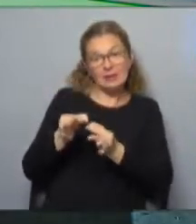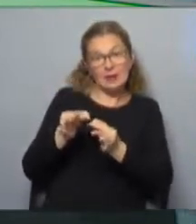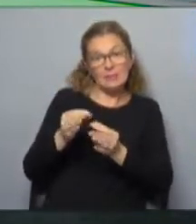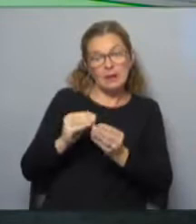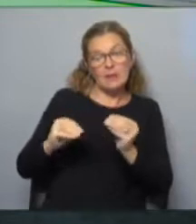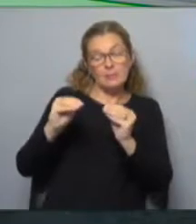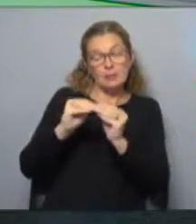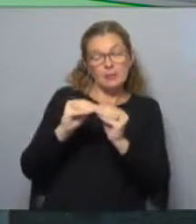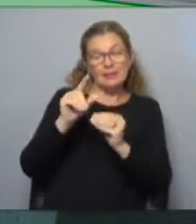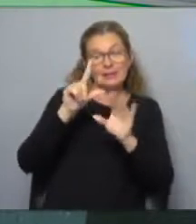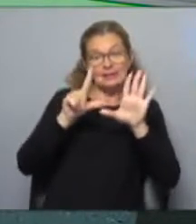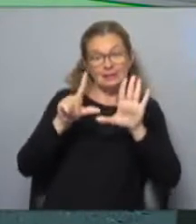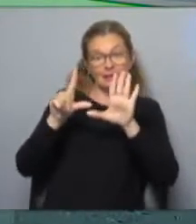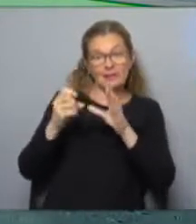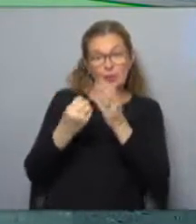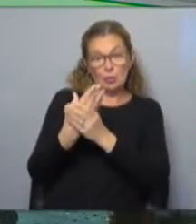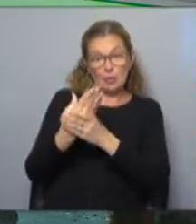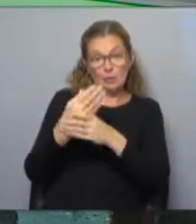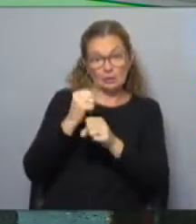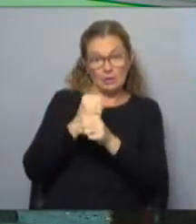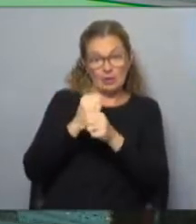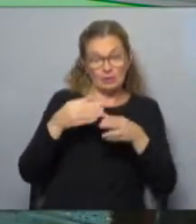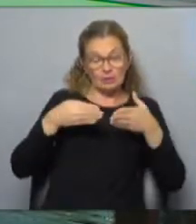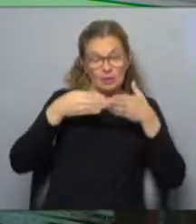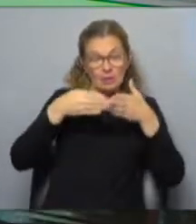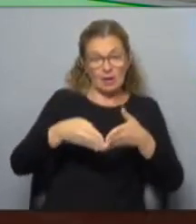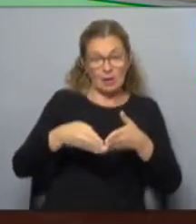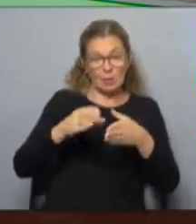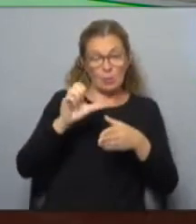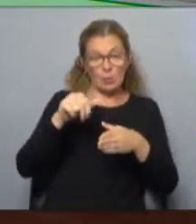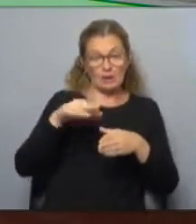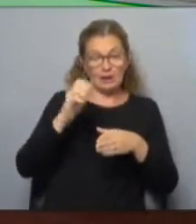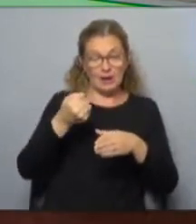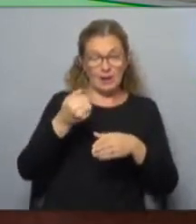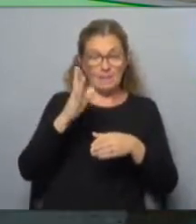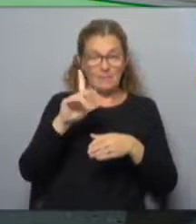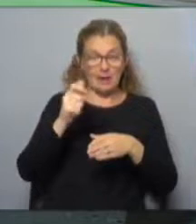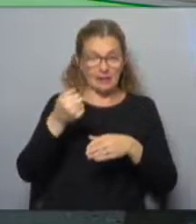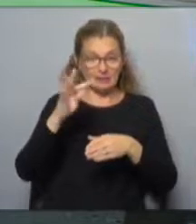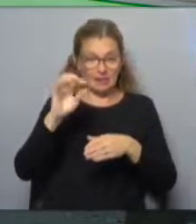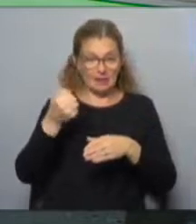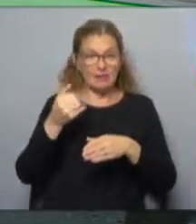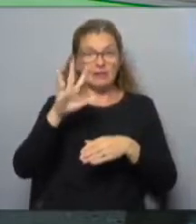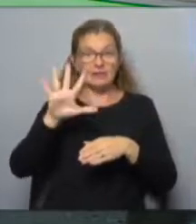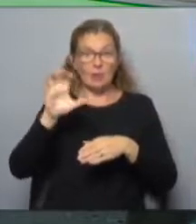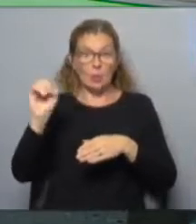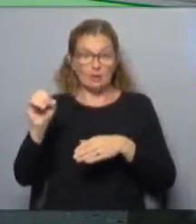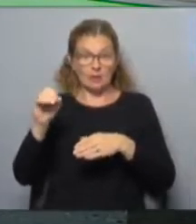cubrir 77 nuevos puestos en la terminal Cuenca del Plata y 50 en la Administración Nacional de Puertos.